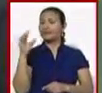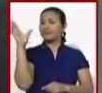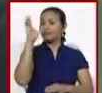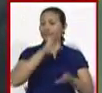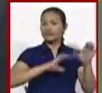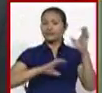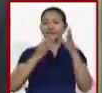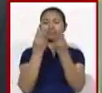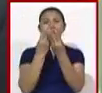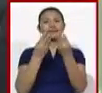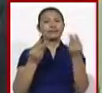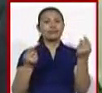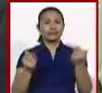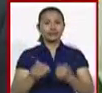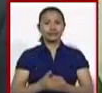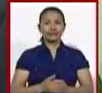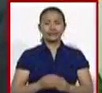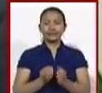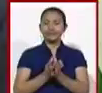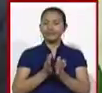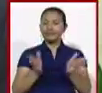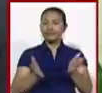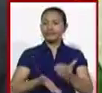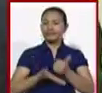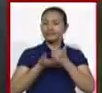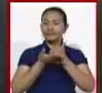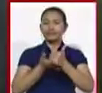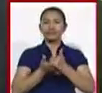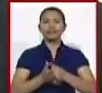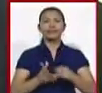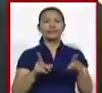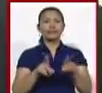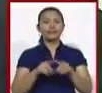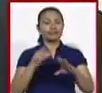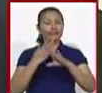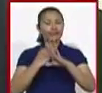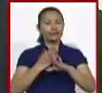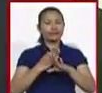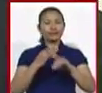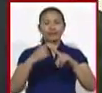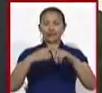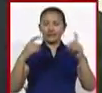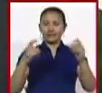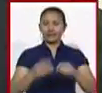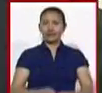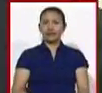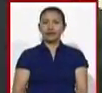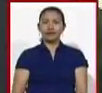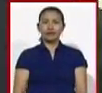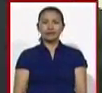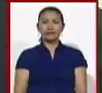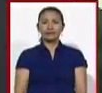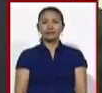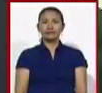busque una solución que amplíe lo favorable y restrinja lo odioso.